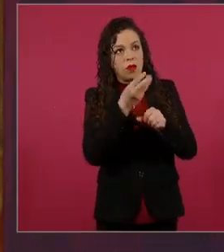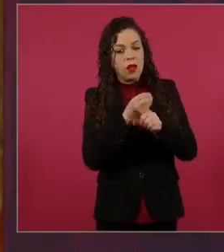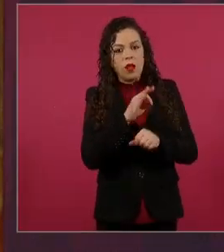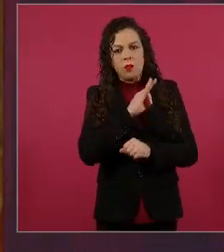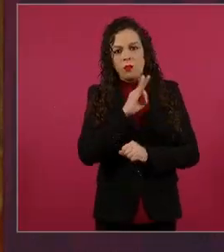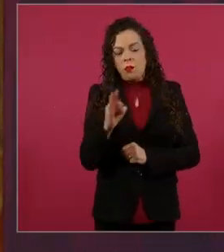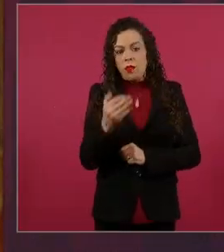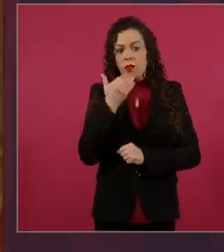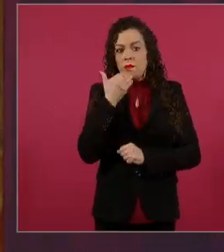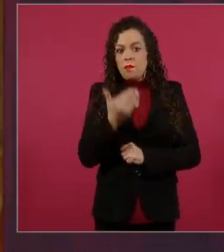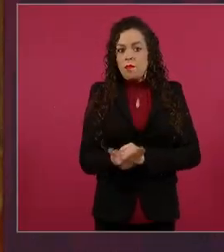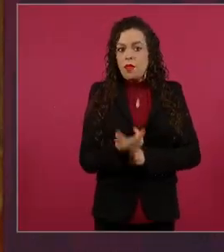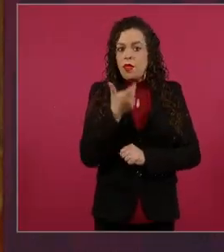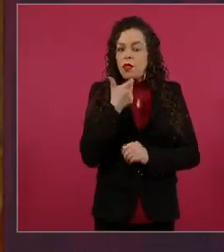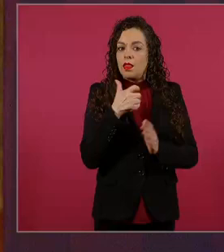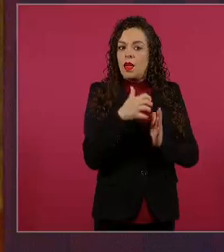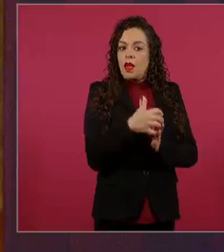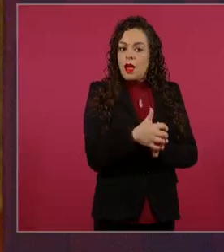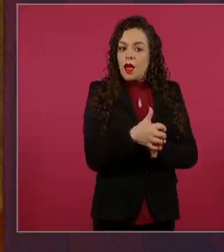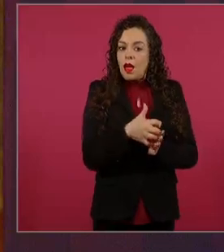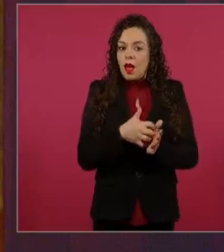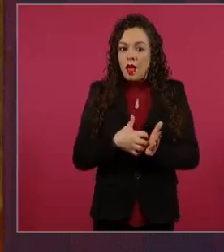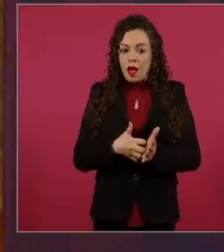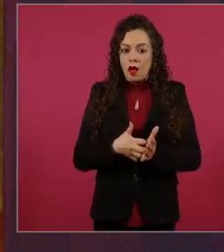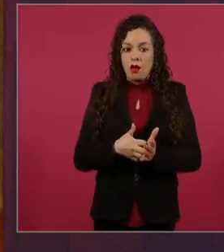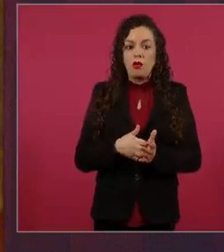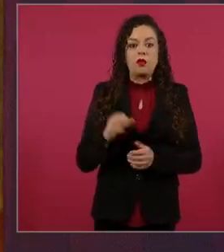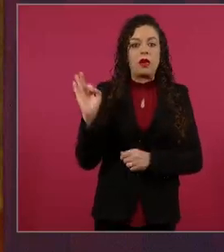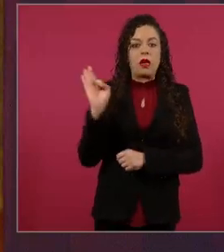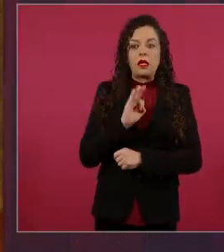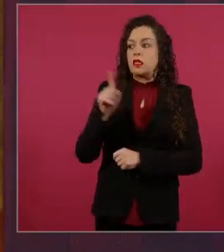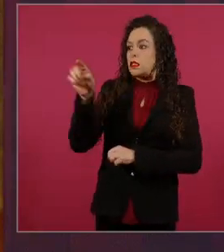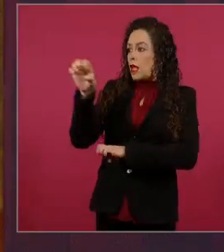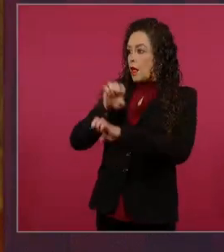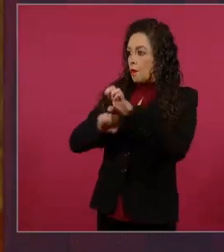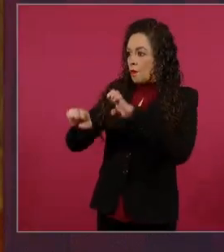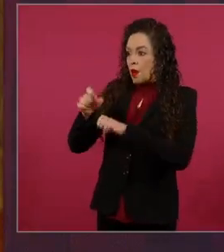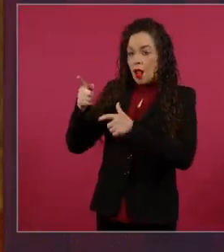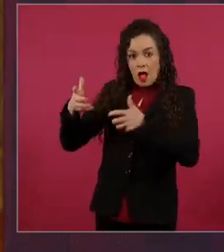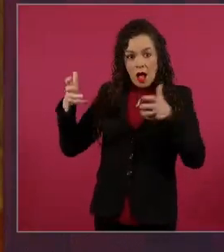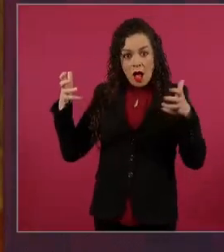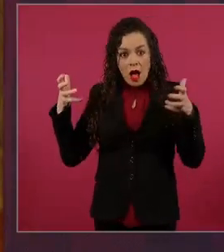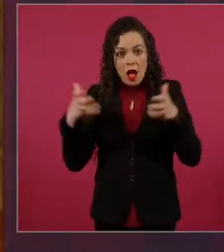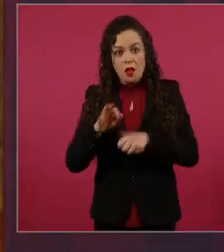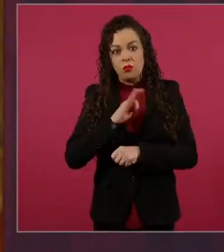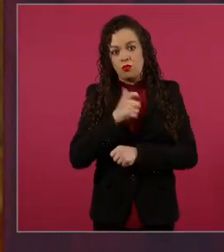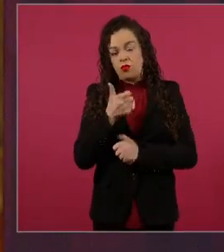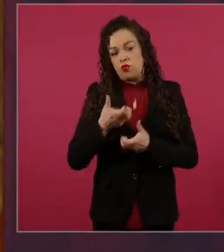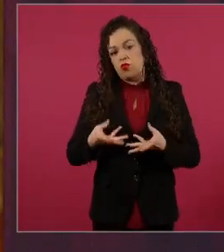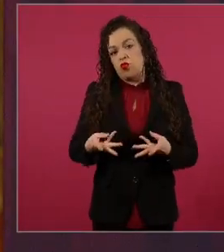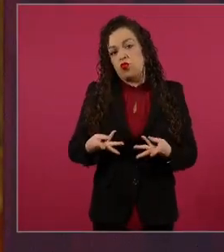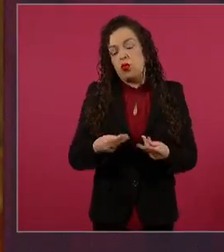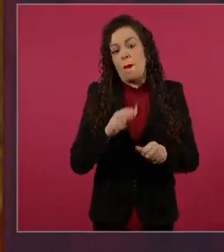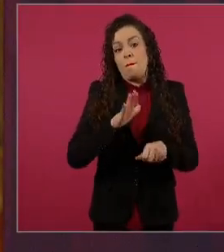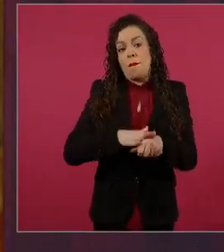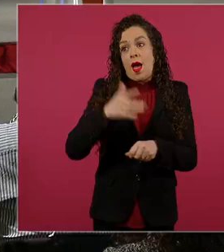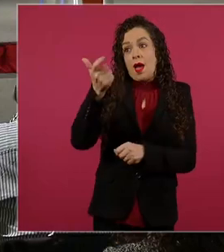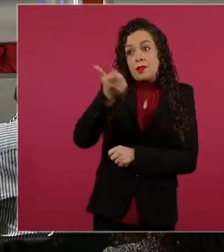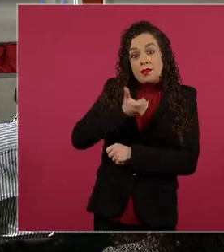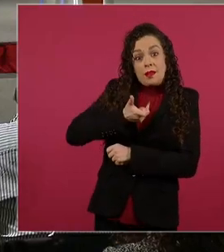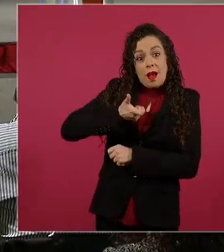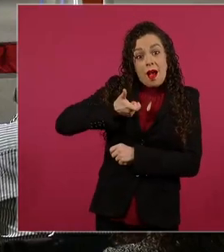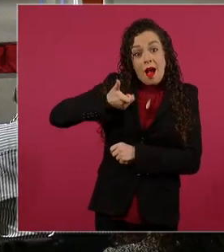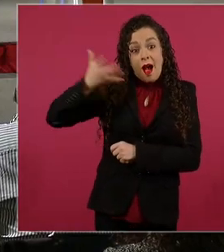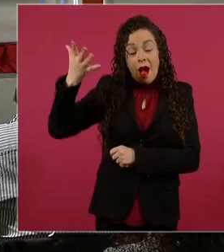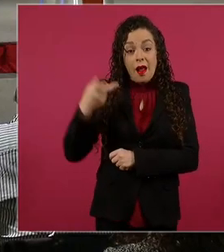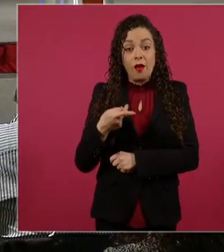alguna empresa, si se hubiera costado más o se hubiera hecho menos, la gente logró tener alcances muy, muy